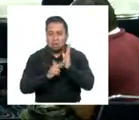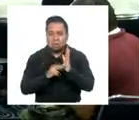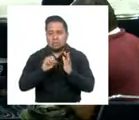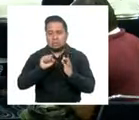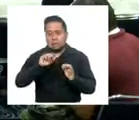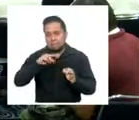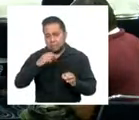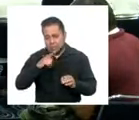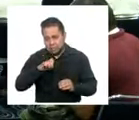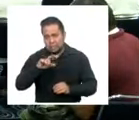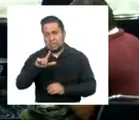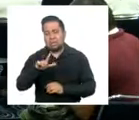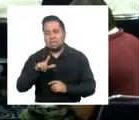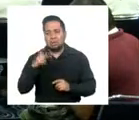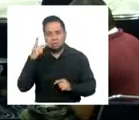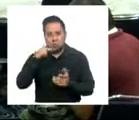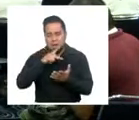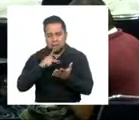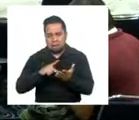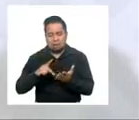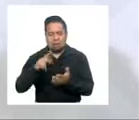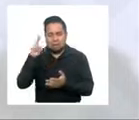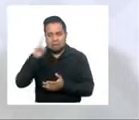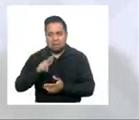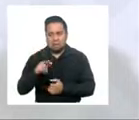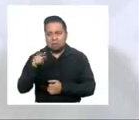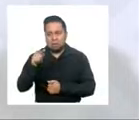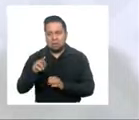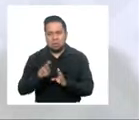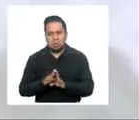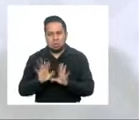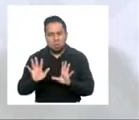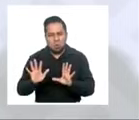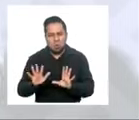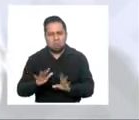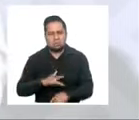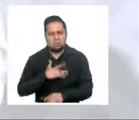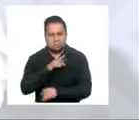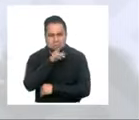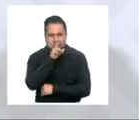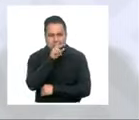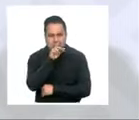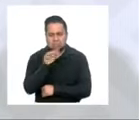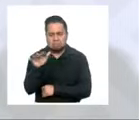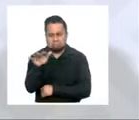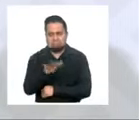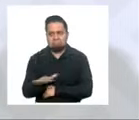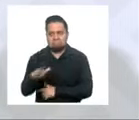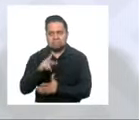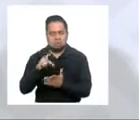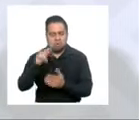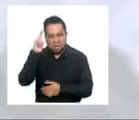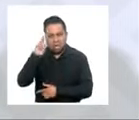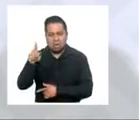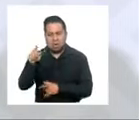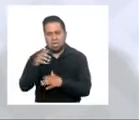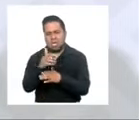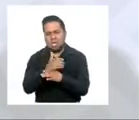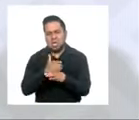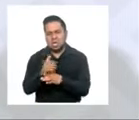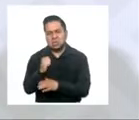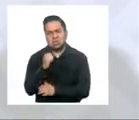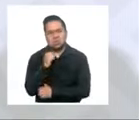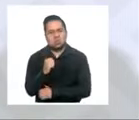Puerto. En Pluma Hidalgo, que es donde nos estamos un poco preocupados, Pluma Hidalgo es una zona cafetalera